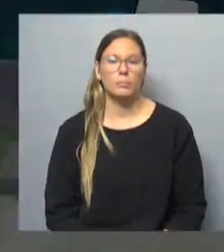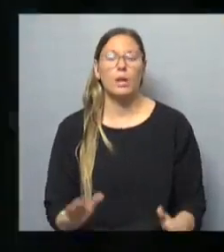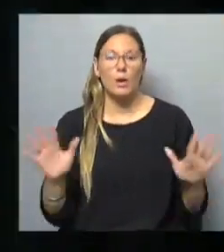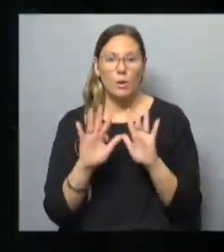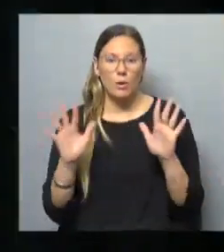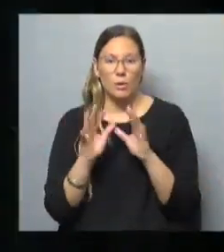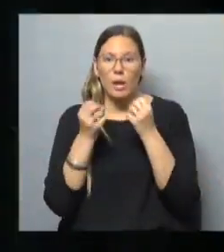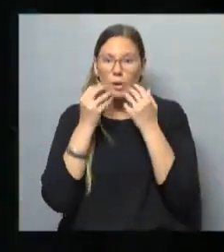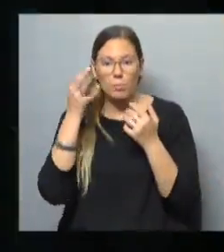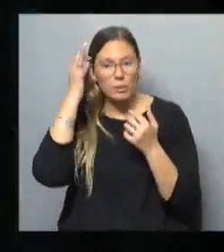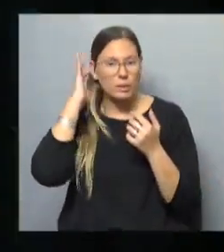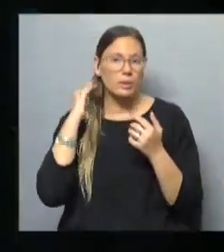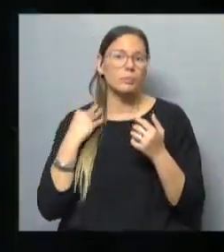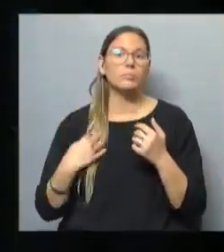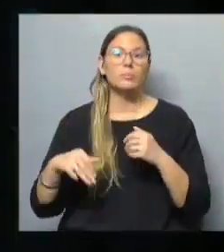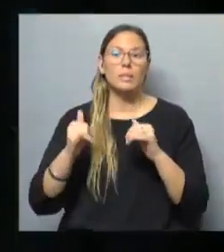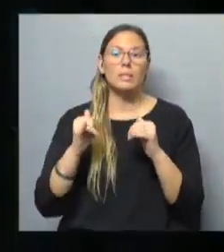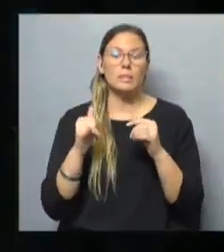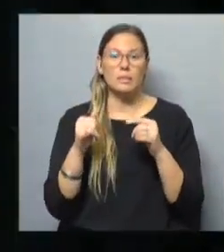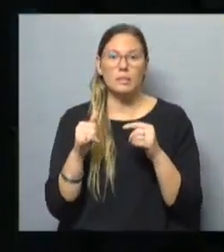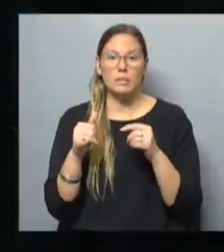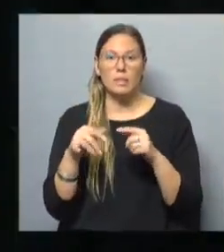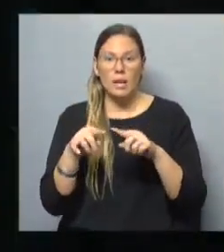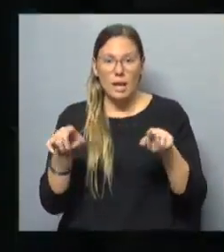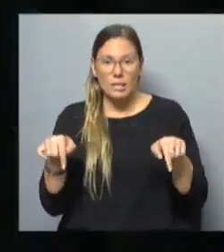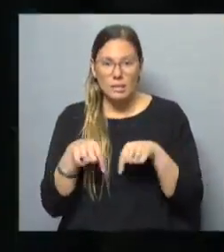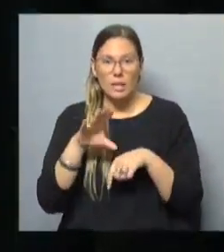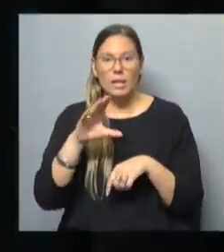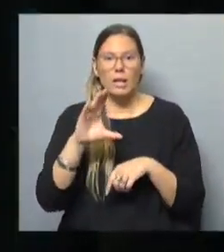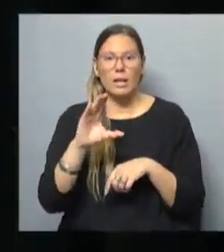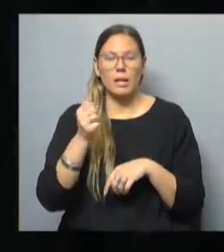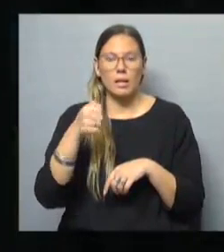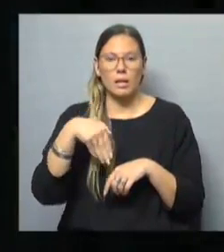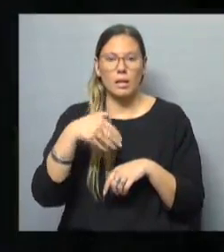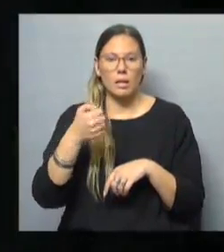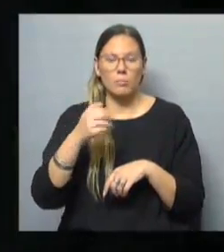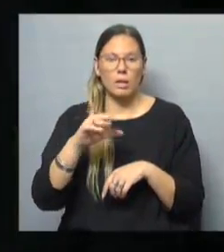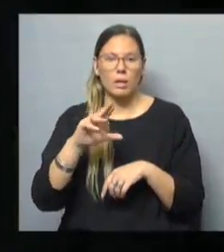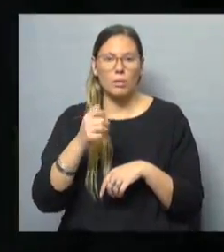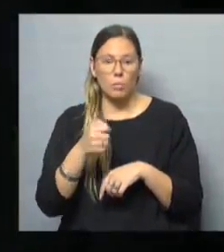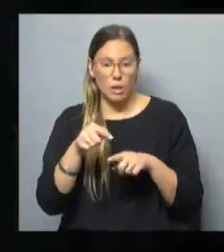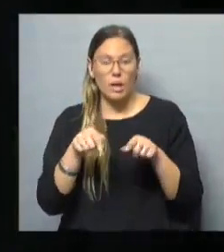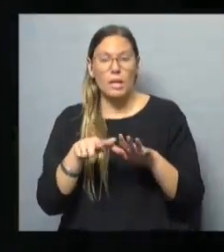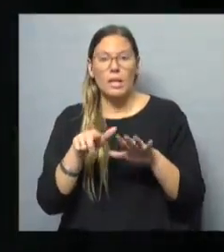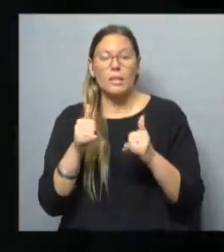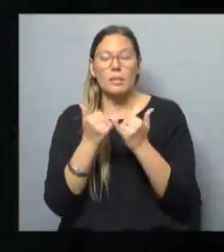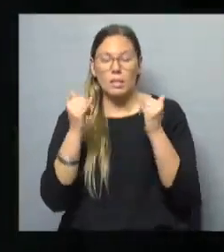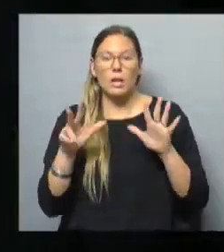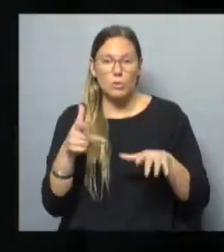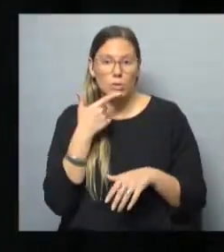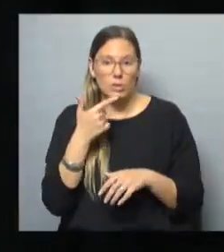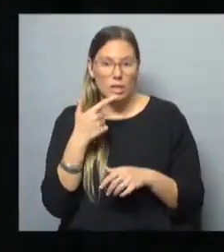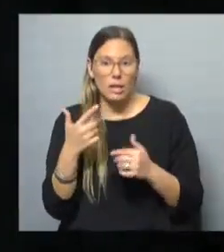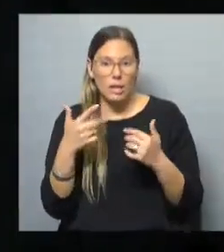Hola, Noé, Pablo, sí, exactamente, estoy en la Sala Camacuá, porque bueno, aquí el día 8 de septiembre se va a estrenar